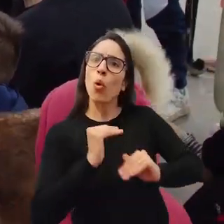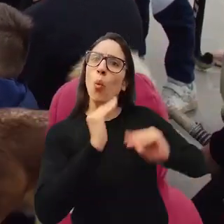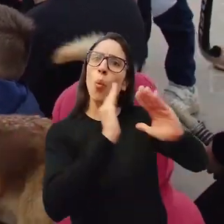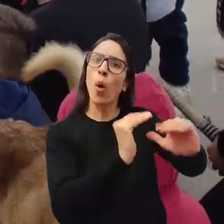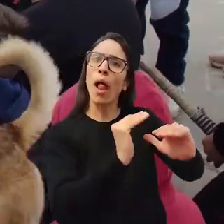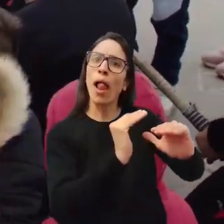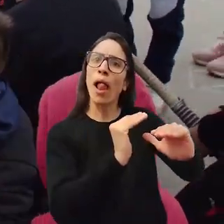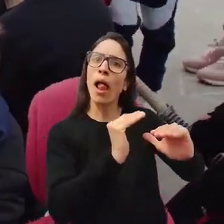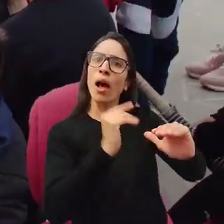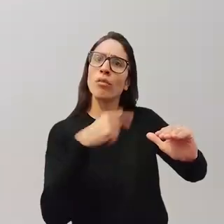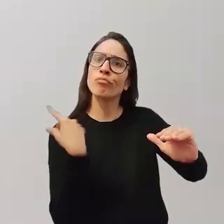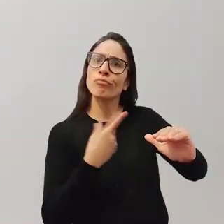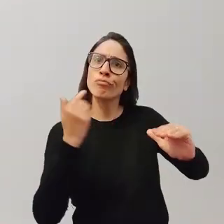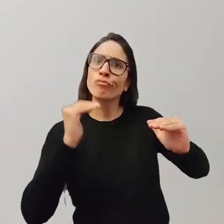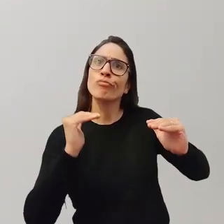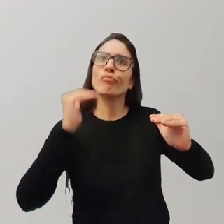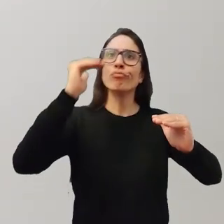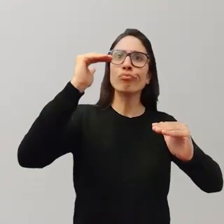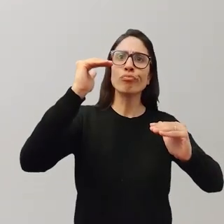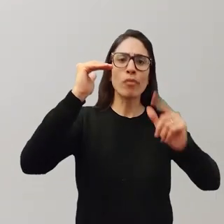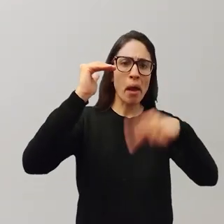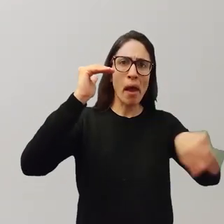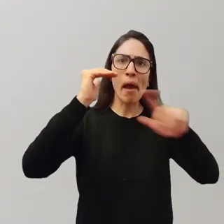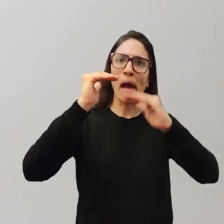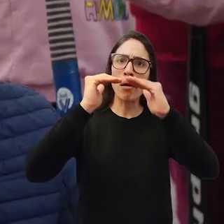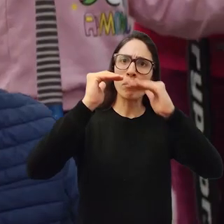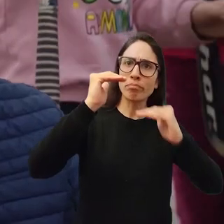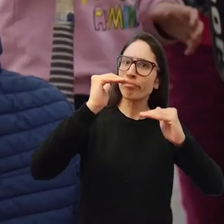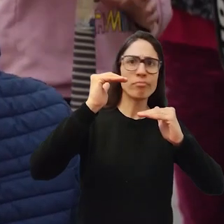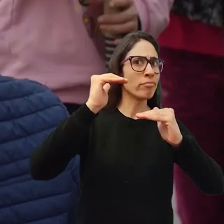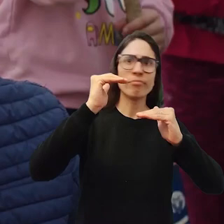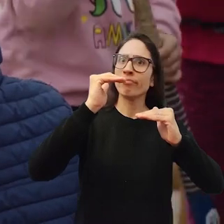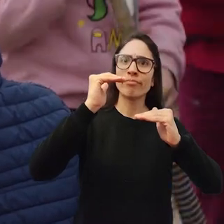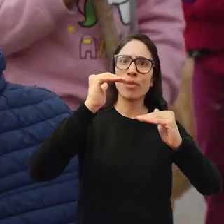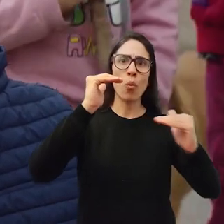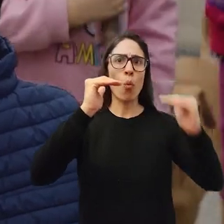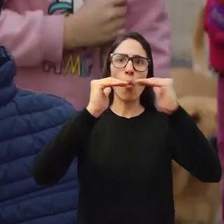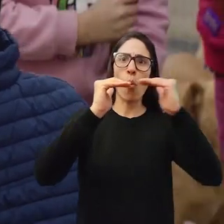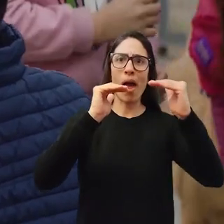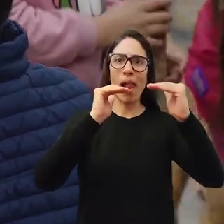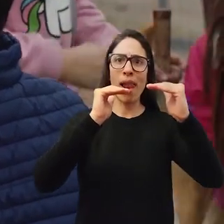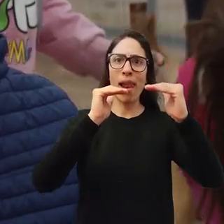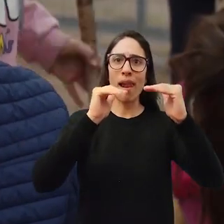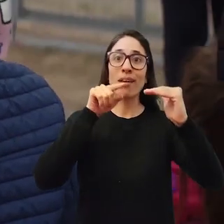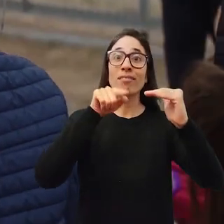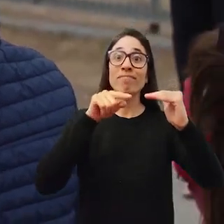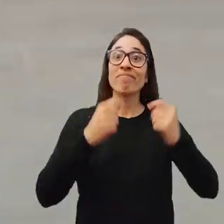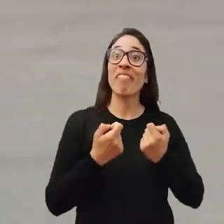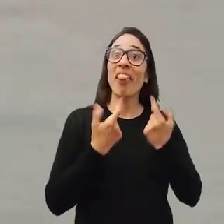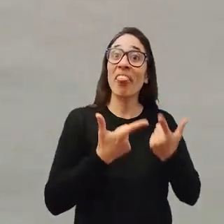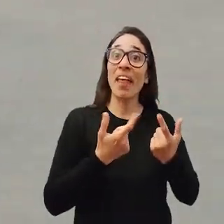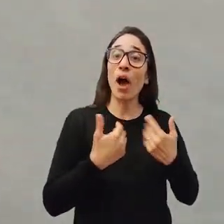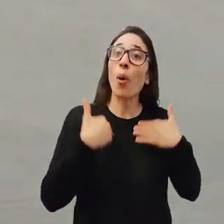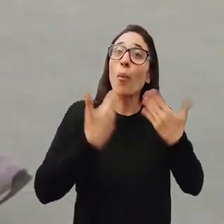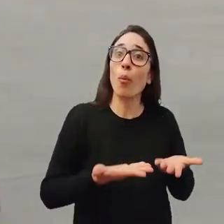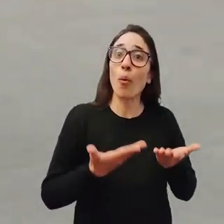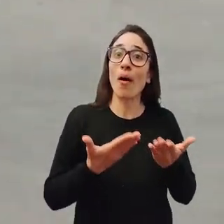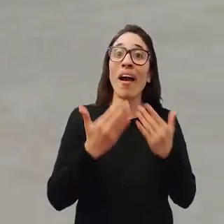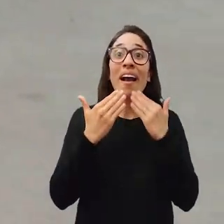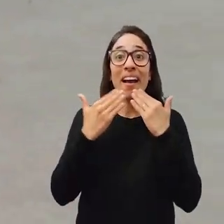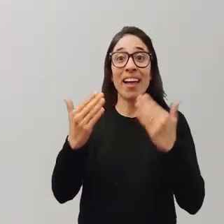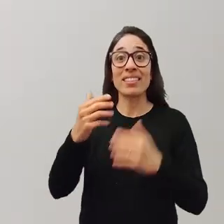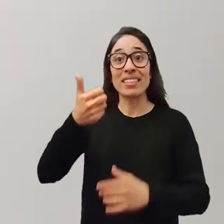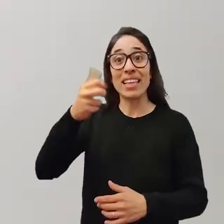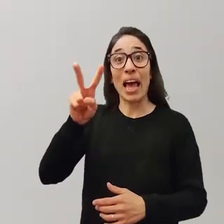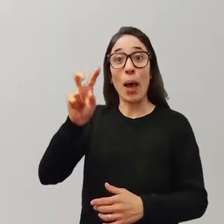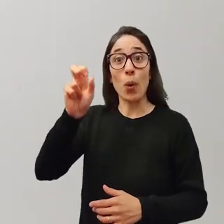igual. Si uno no tiene oportunidades, ¿cómo no va a pasar? Con esto de Avon, para nosotros fue como un incentivo